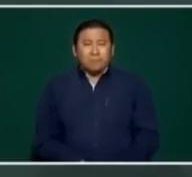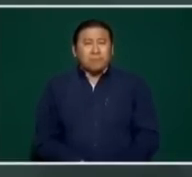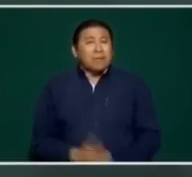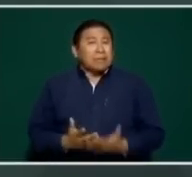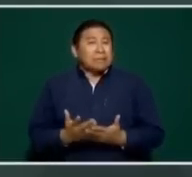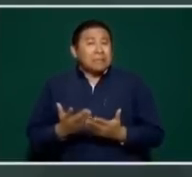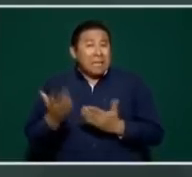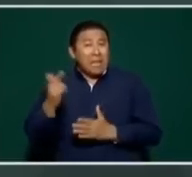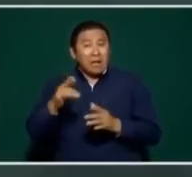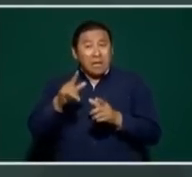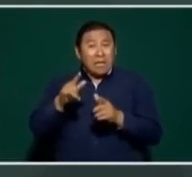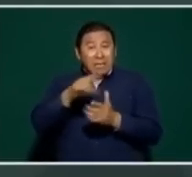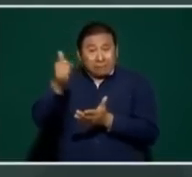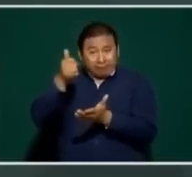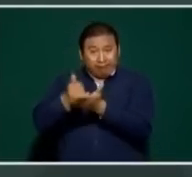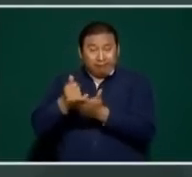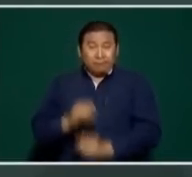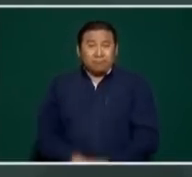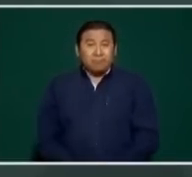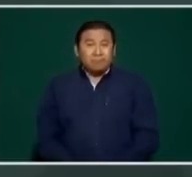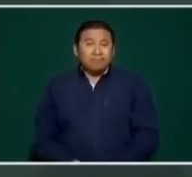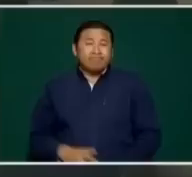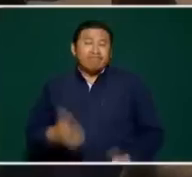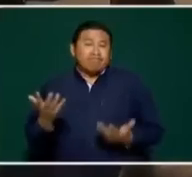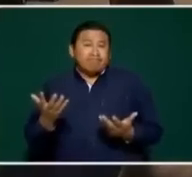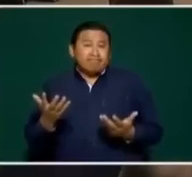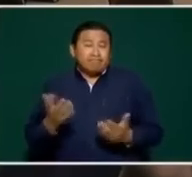a la isla, que